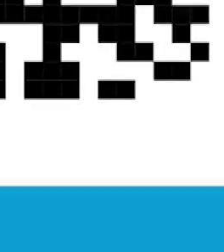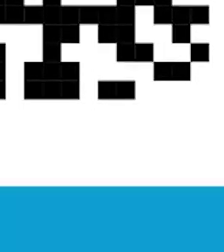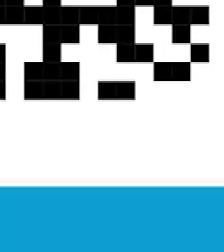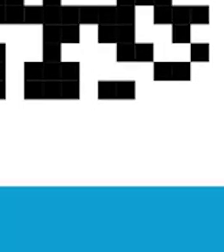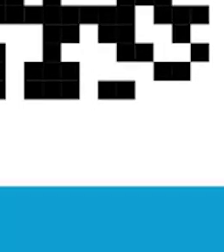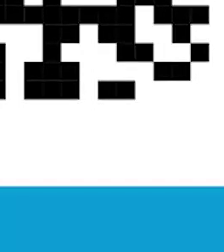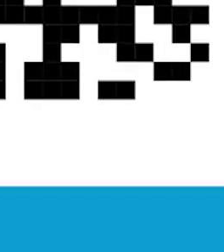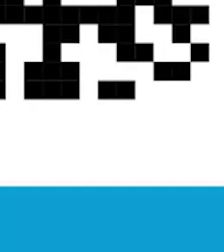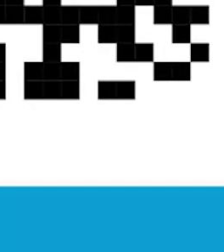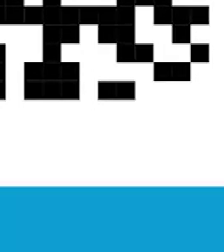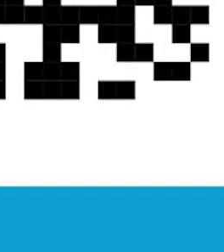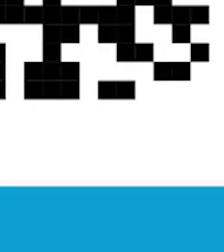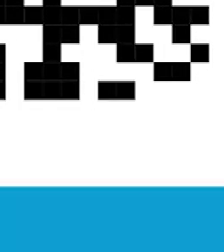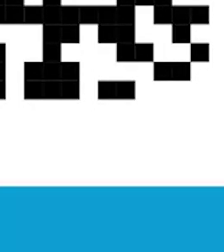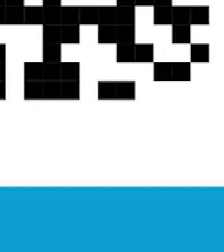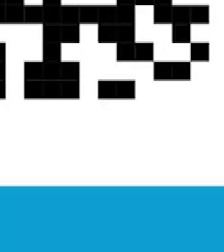las bases y condiciones en